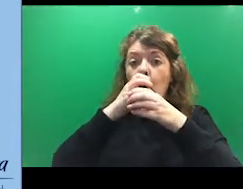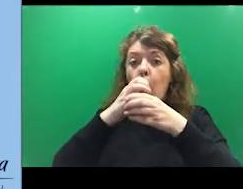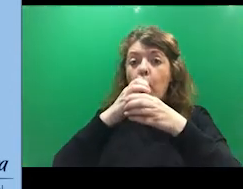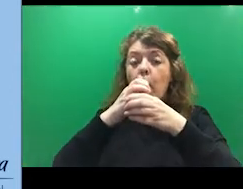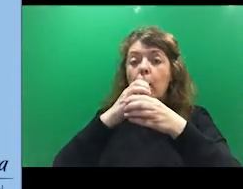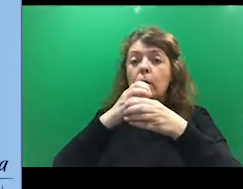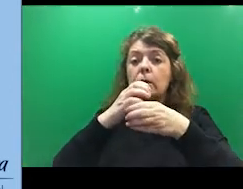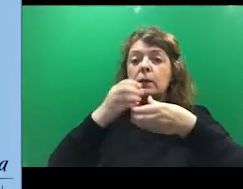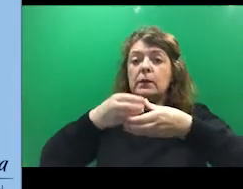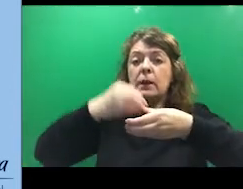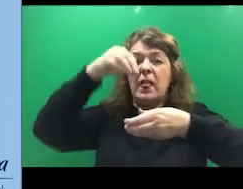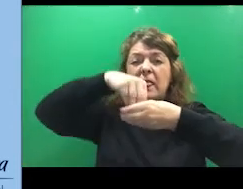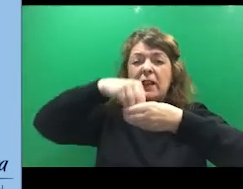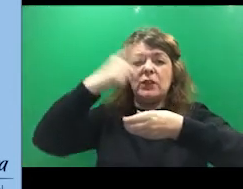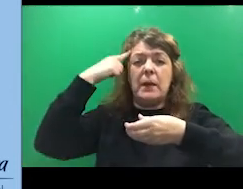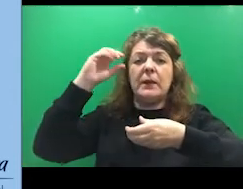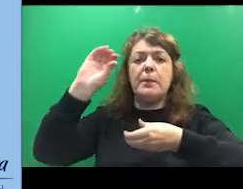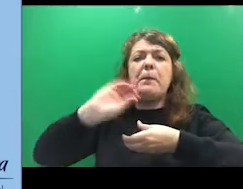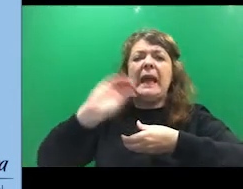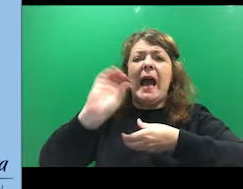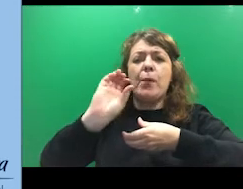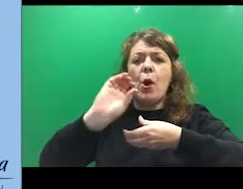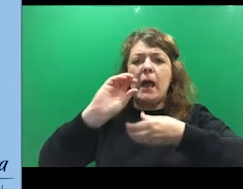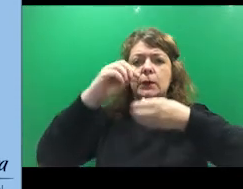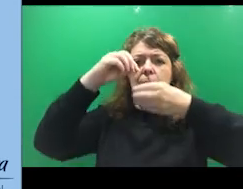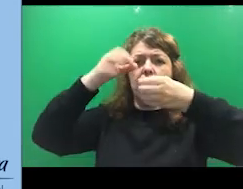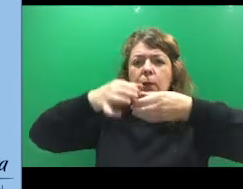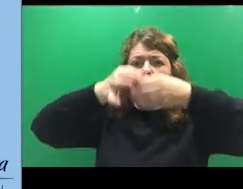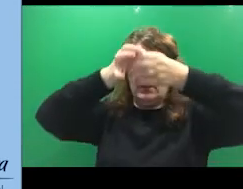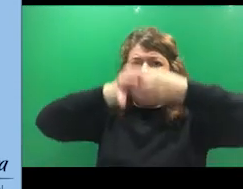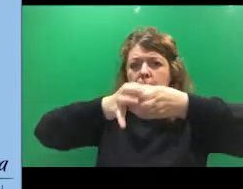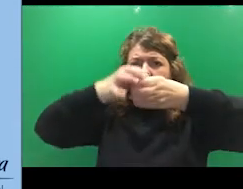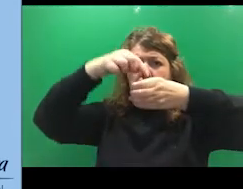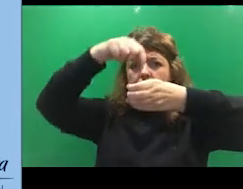Vertiendo el bicarbonato sódico